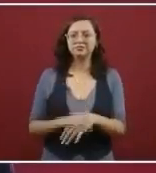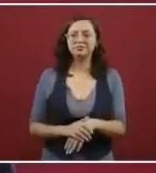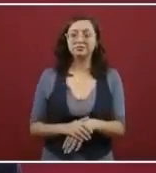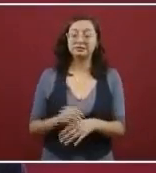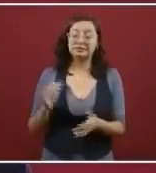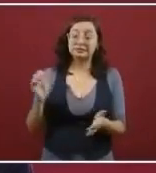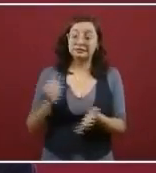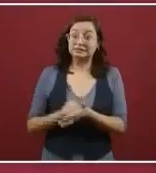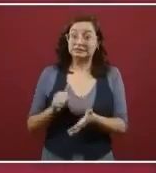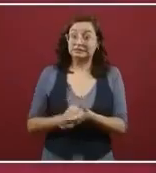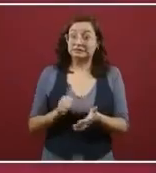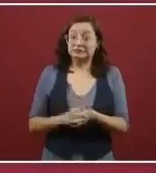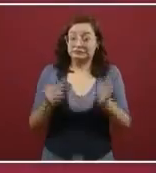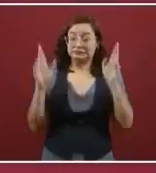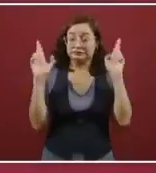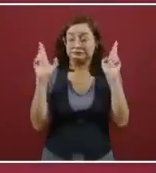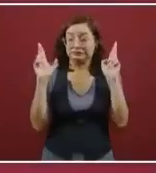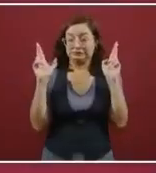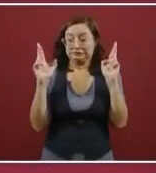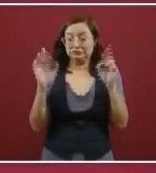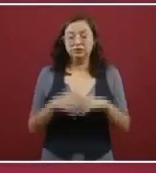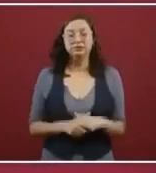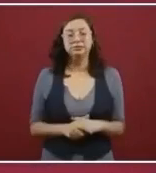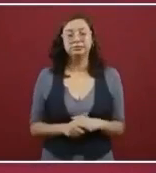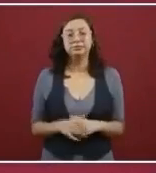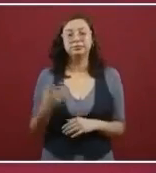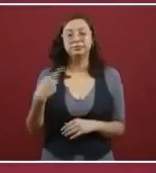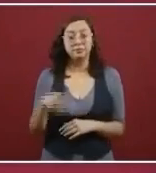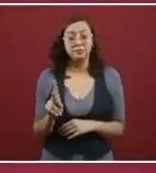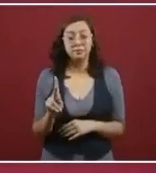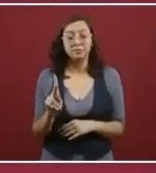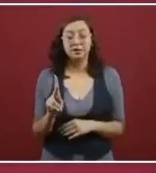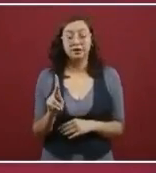Toco madera, pero el